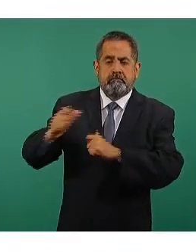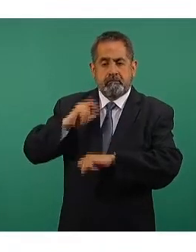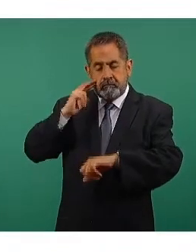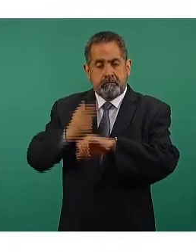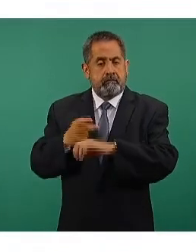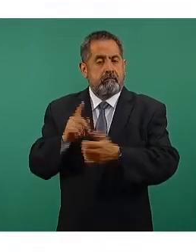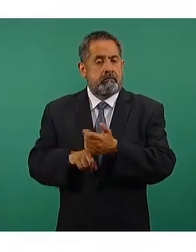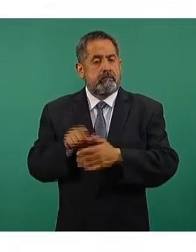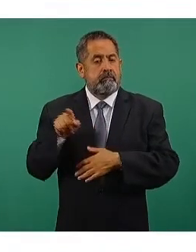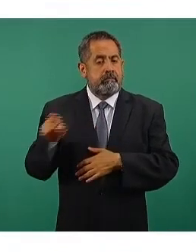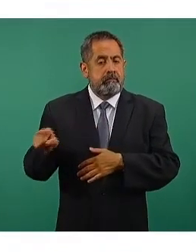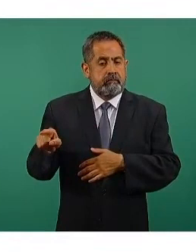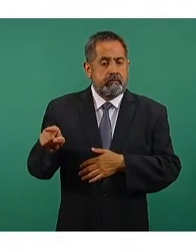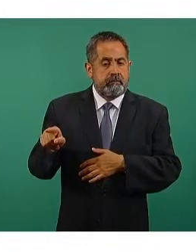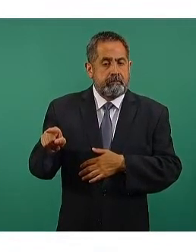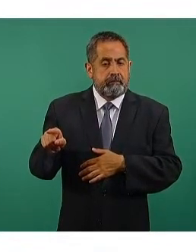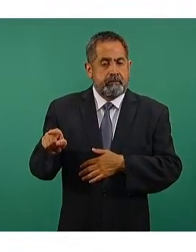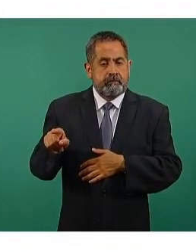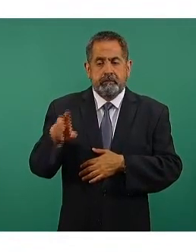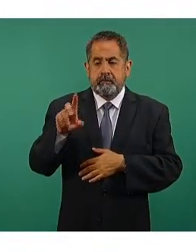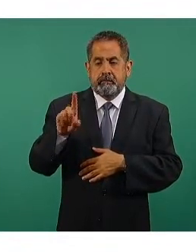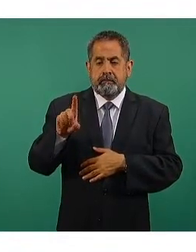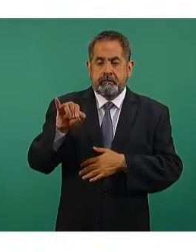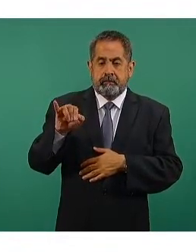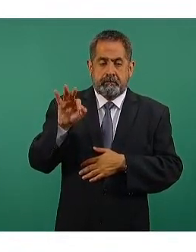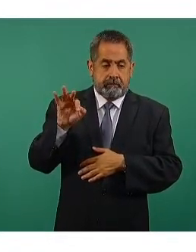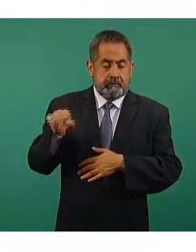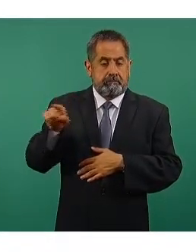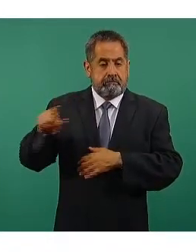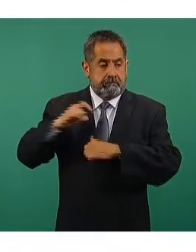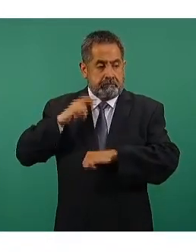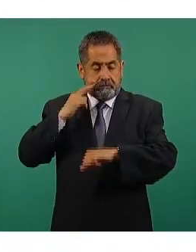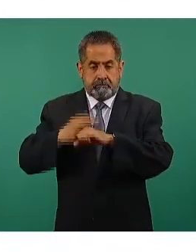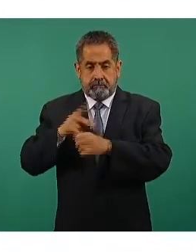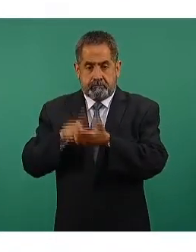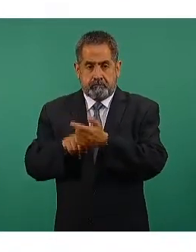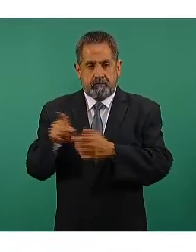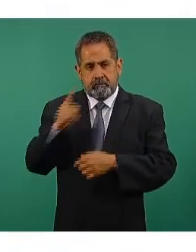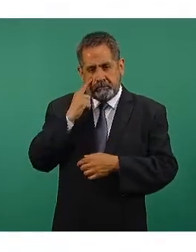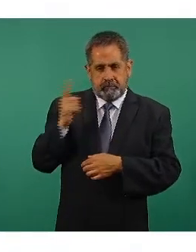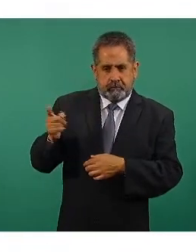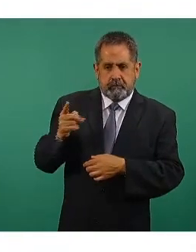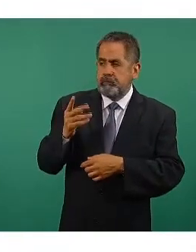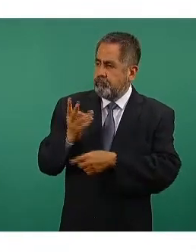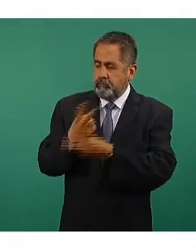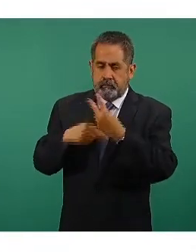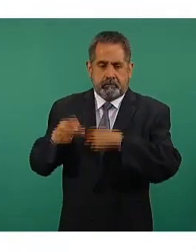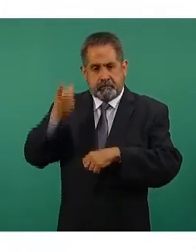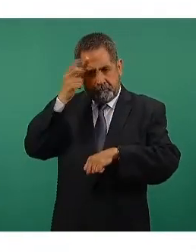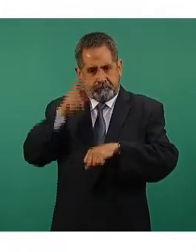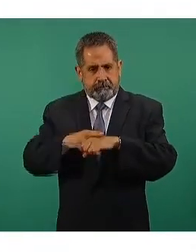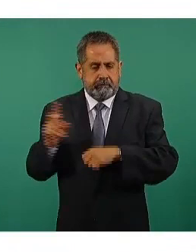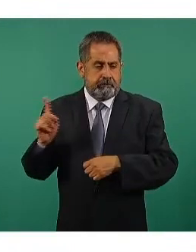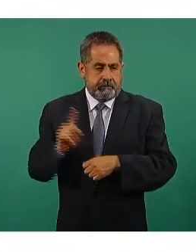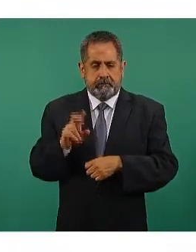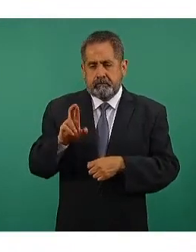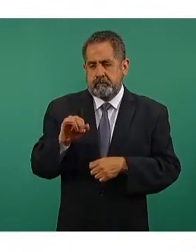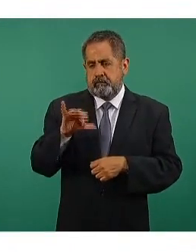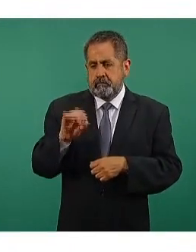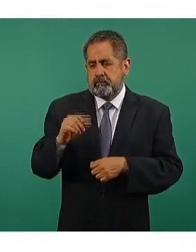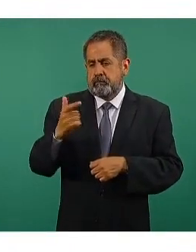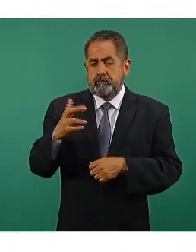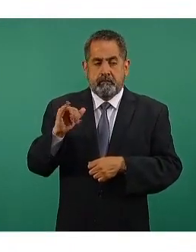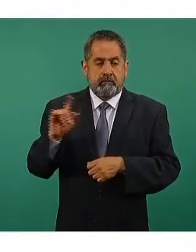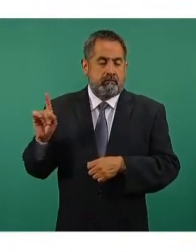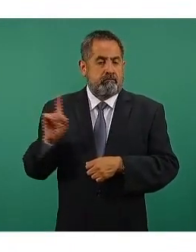Sistema Nacional para el Desarrollo Integral de la Familia, el DIF. Por eso está aquí también con nosotros su directora, Rocío